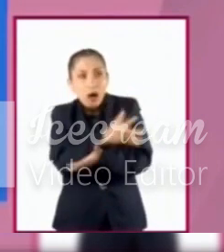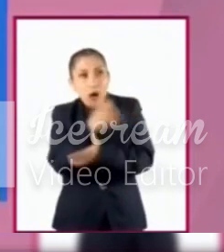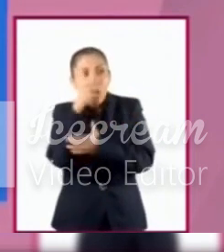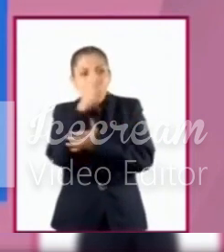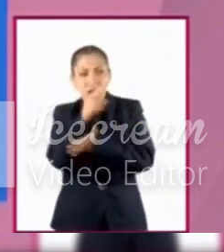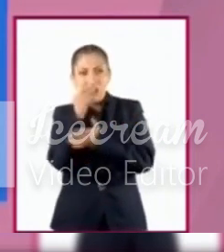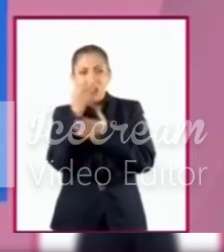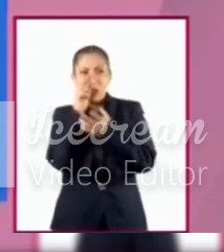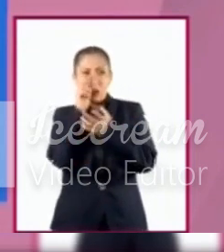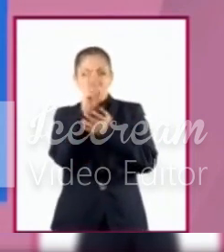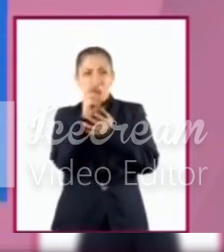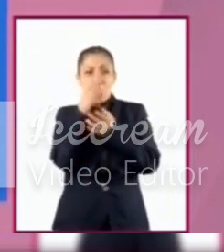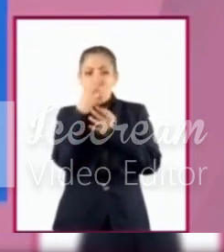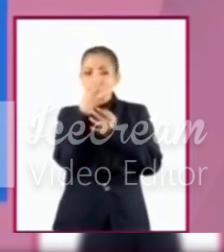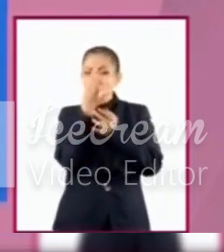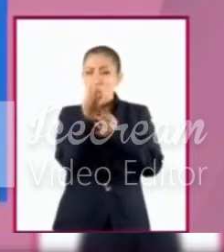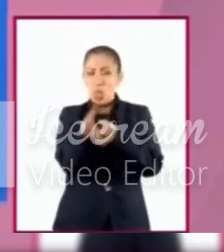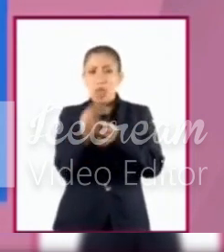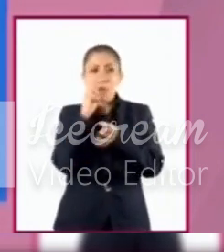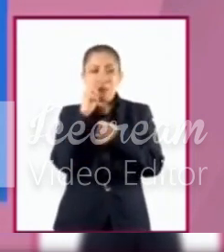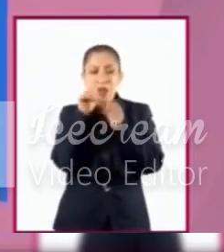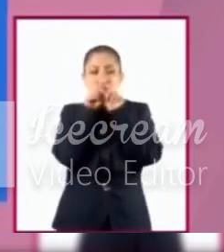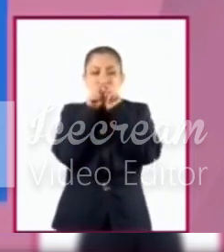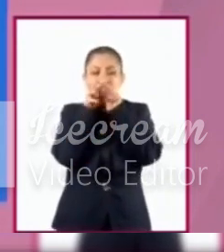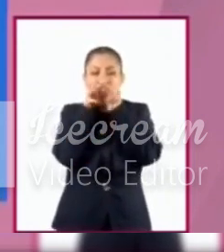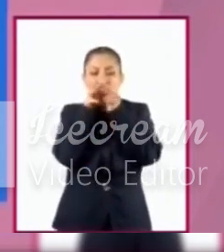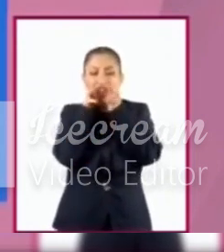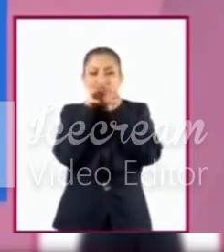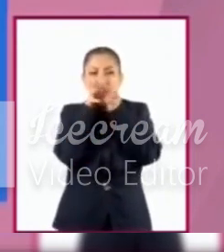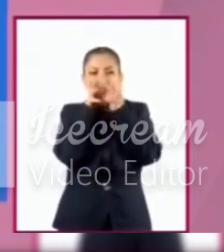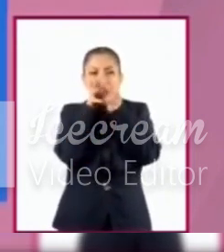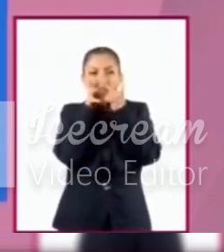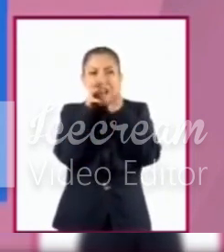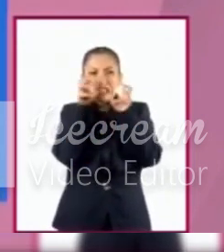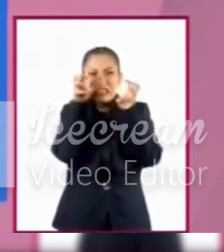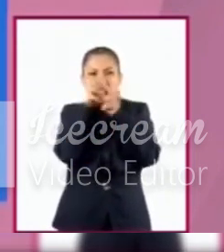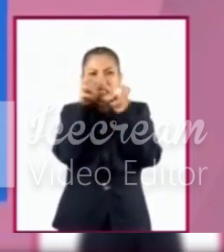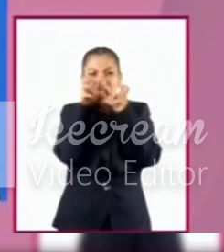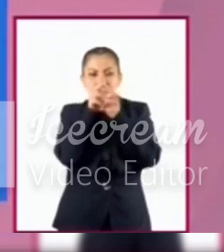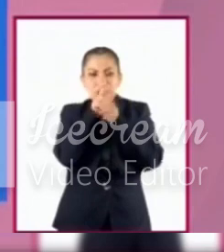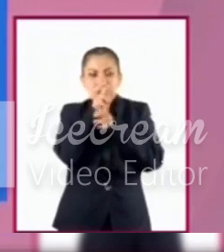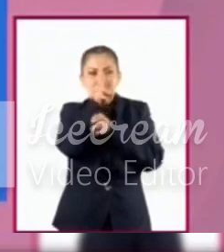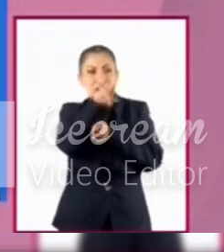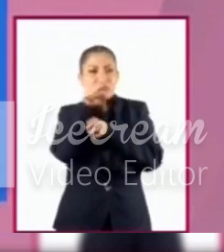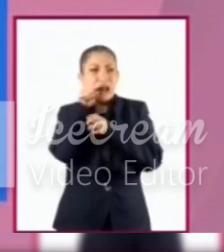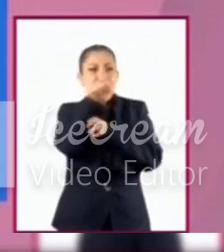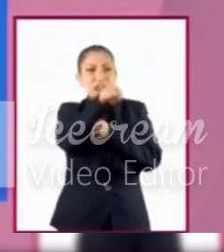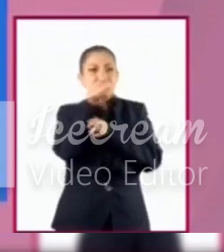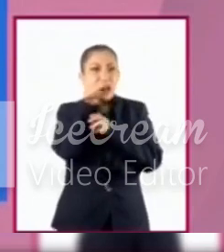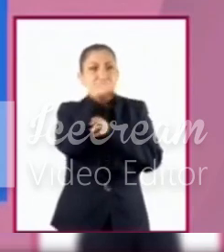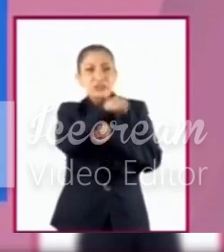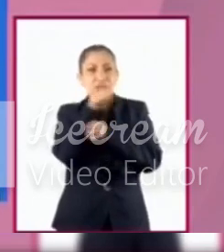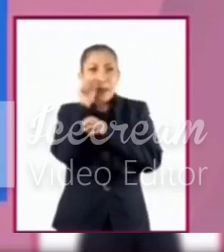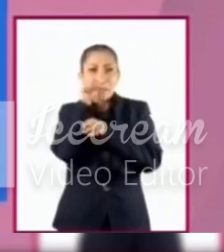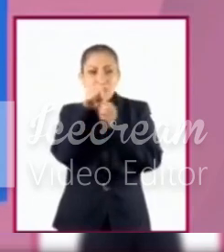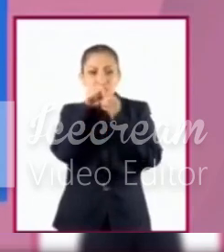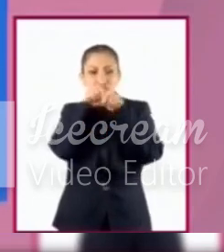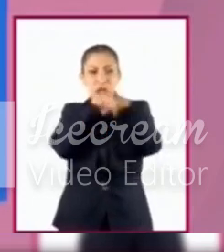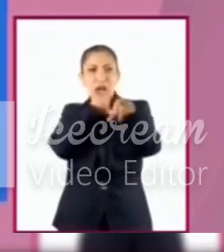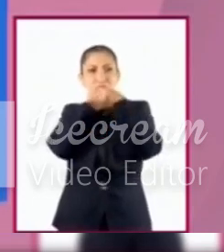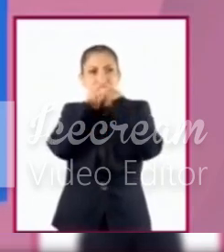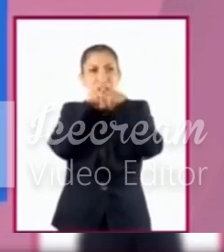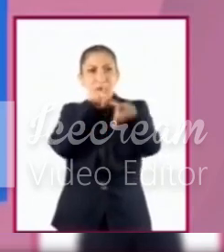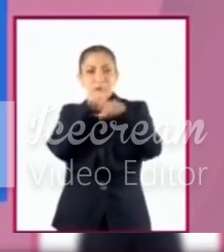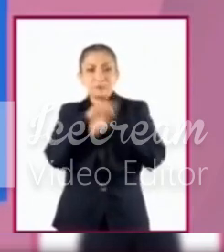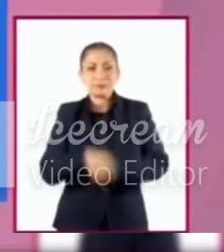de sustancia córnea, armada de varias hileras de agudos dientes, salía agitada de esa